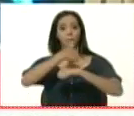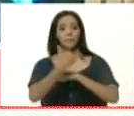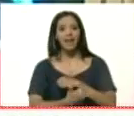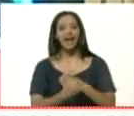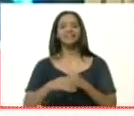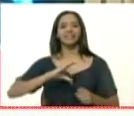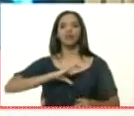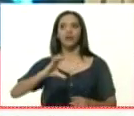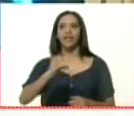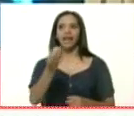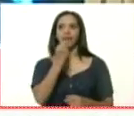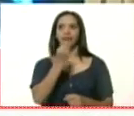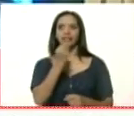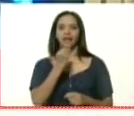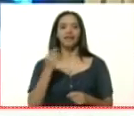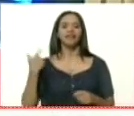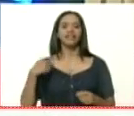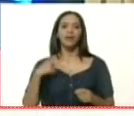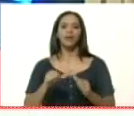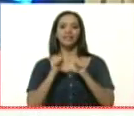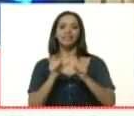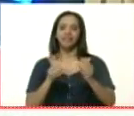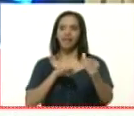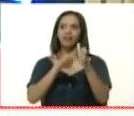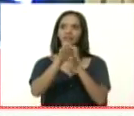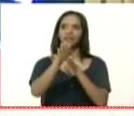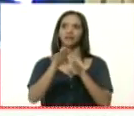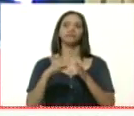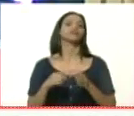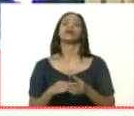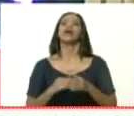de soberanía alimentaria. Tenemos que seguir avanzando, compañeros, en todos los planes.